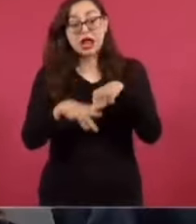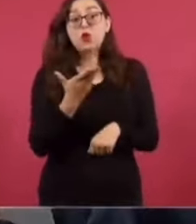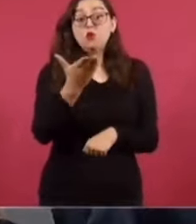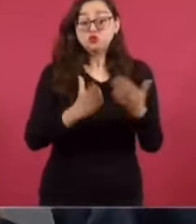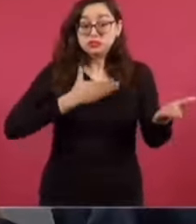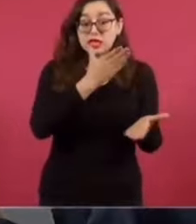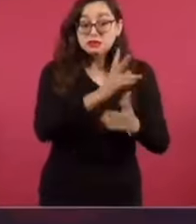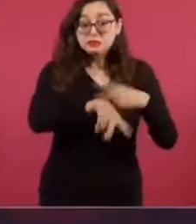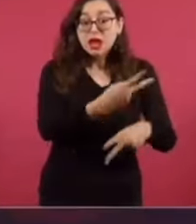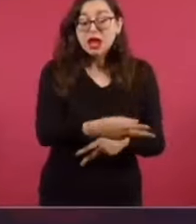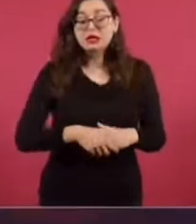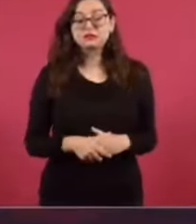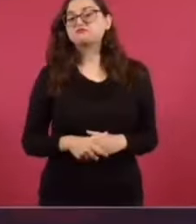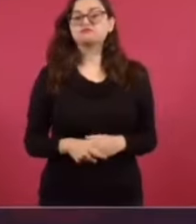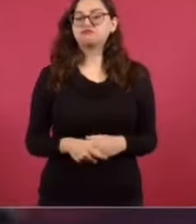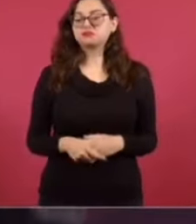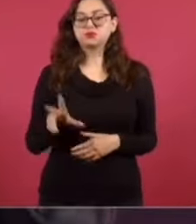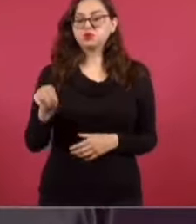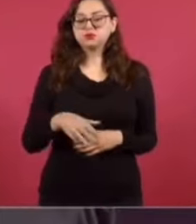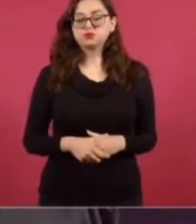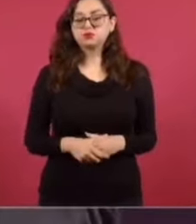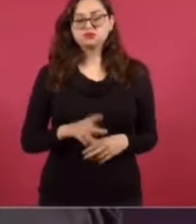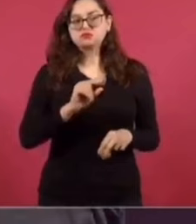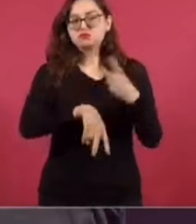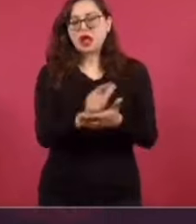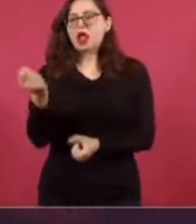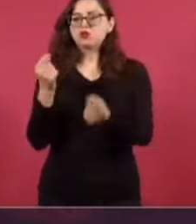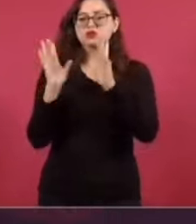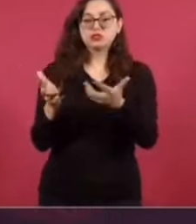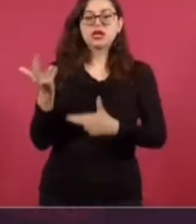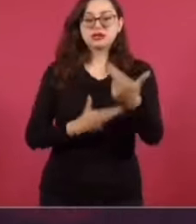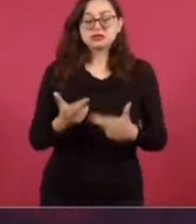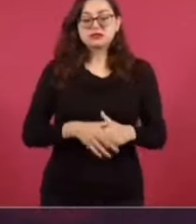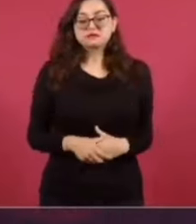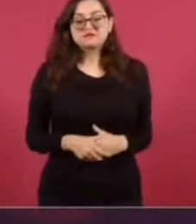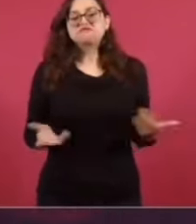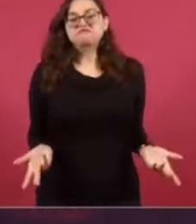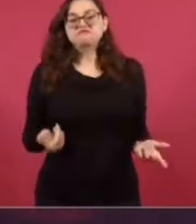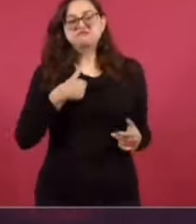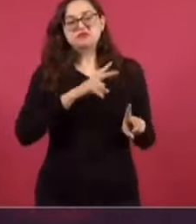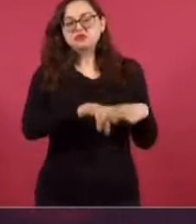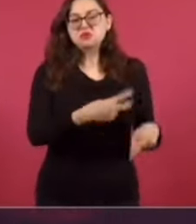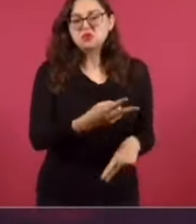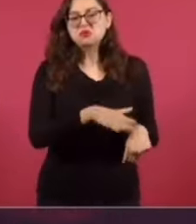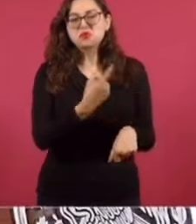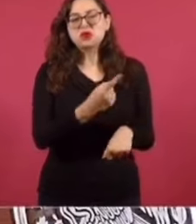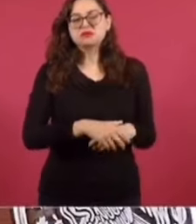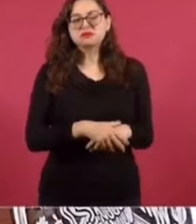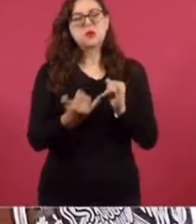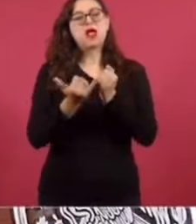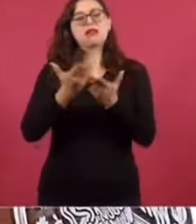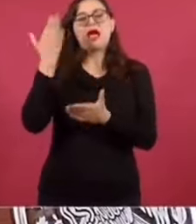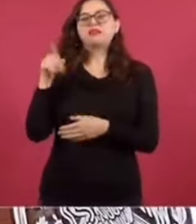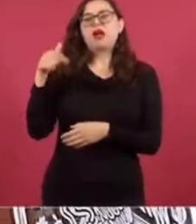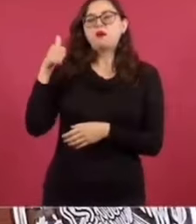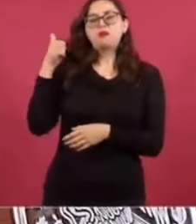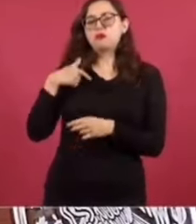en lo que tiene que ver con estas giras para concluir su gobierno? No, porque está atendiéndose. ¿Y sabes por qué no voy? Por lo mismo que no fui en su momento a Acapulco.